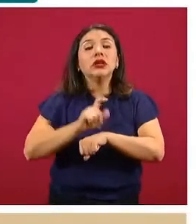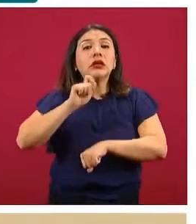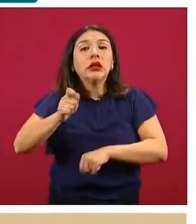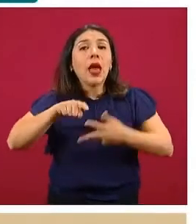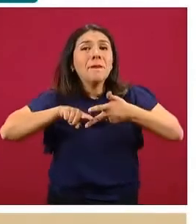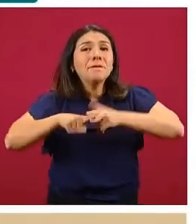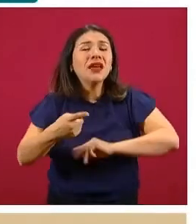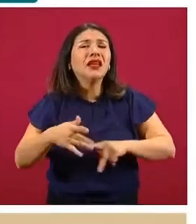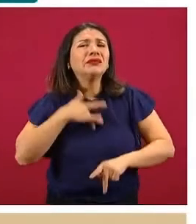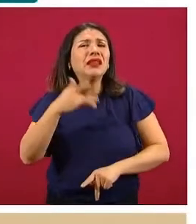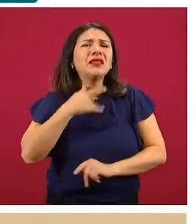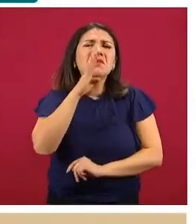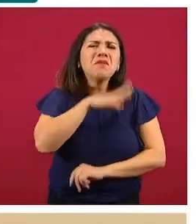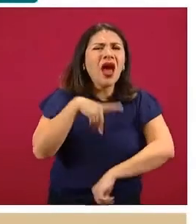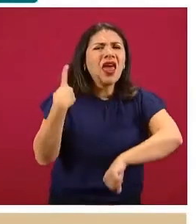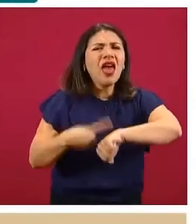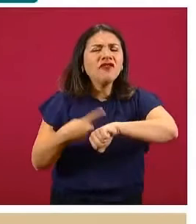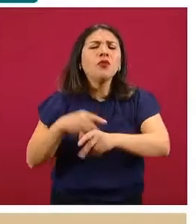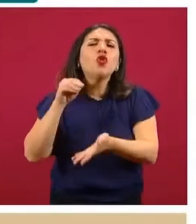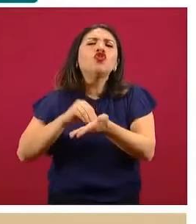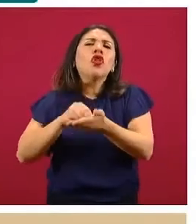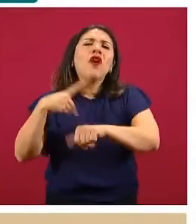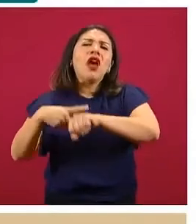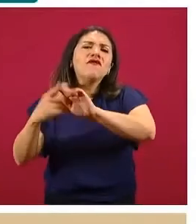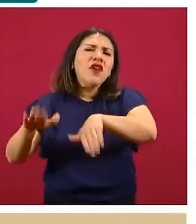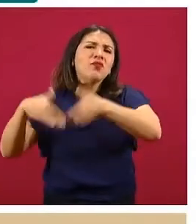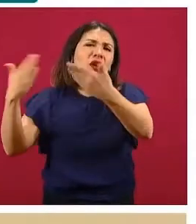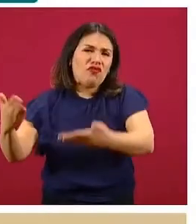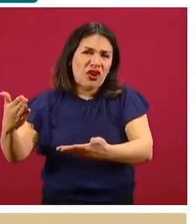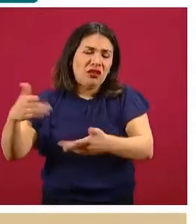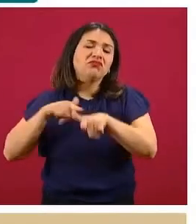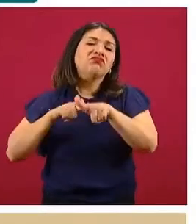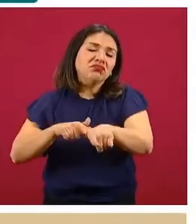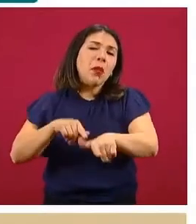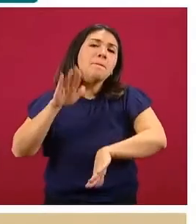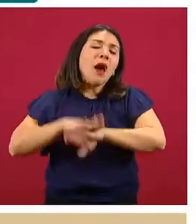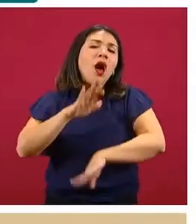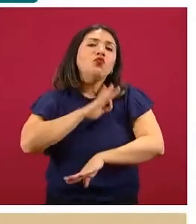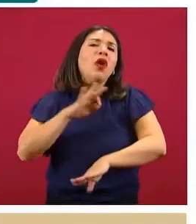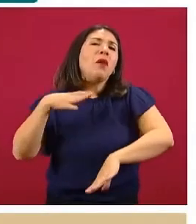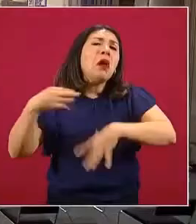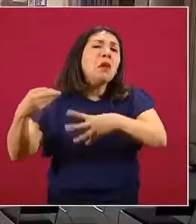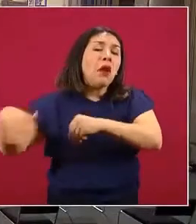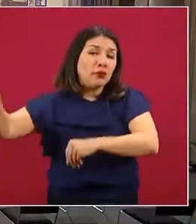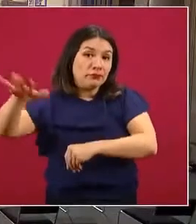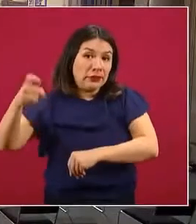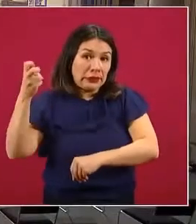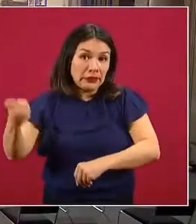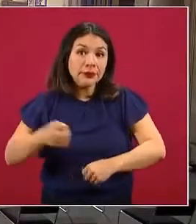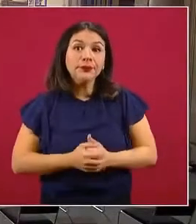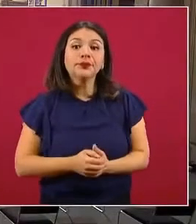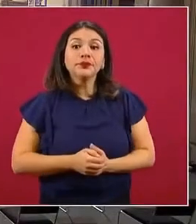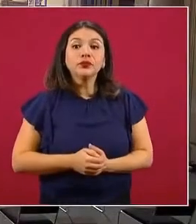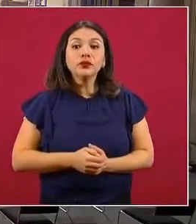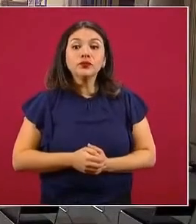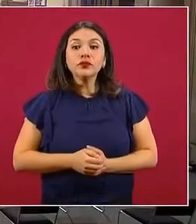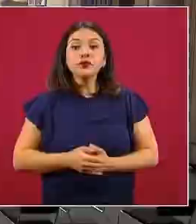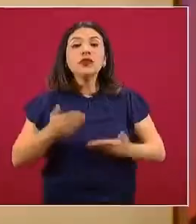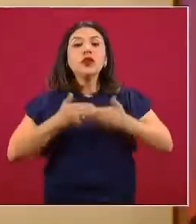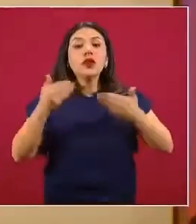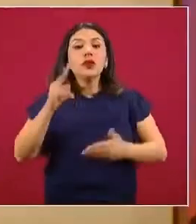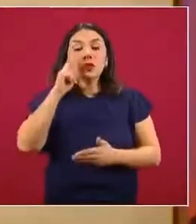el potencial, digamos, de mantener activa y dar continuidad a la epidemia en México. Veamos la